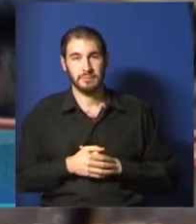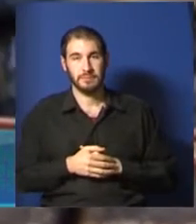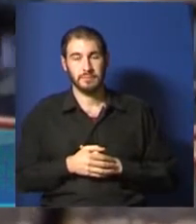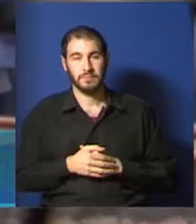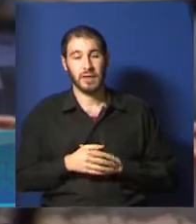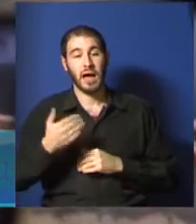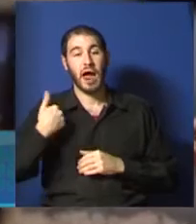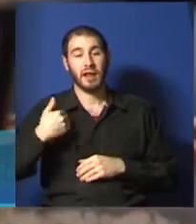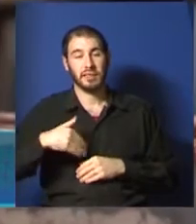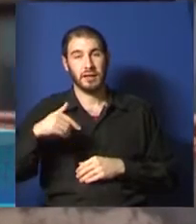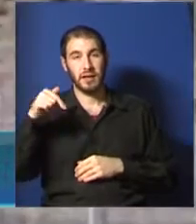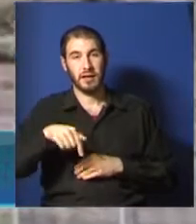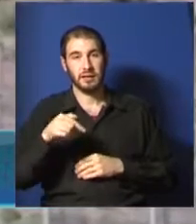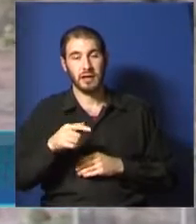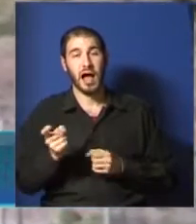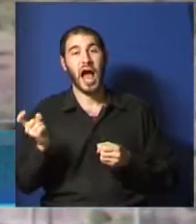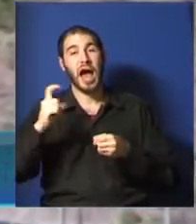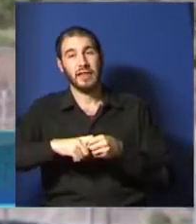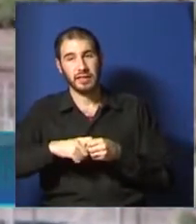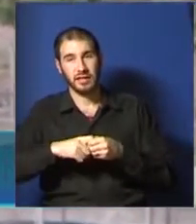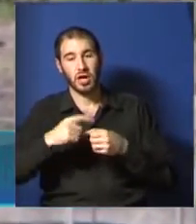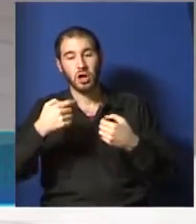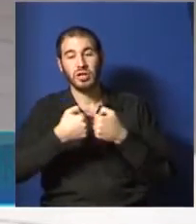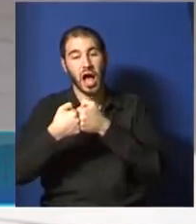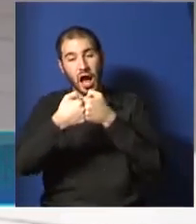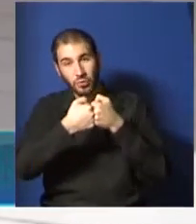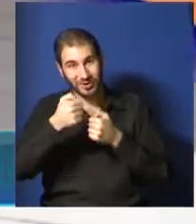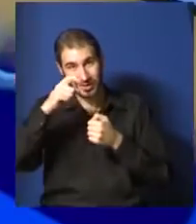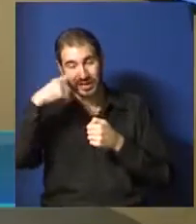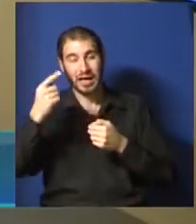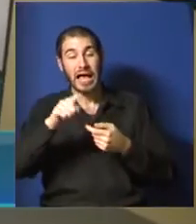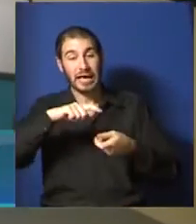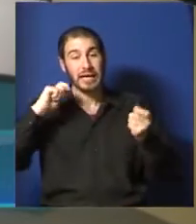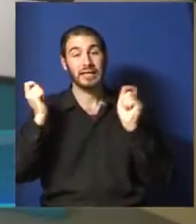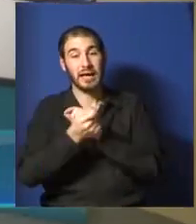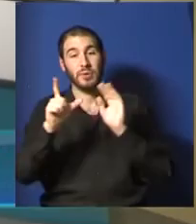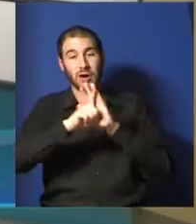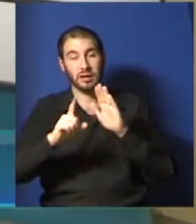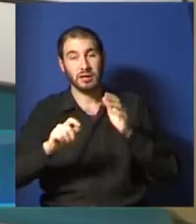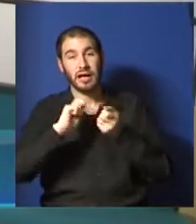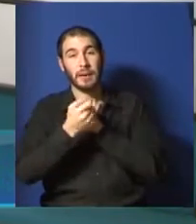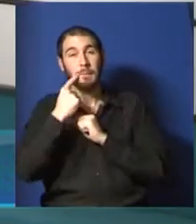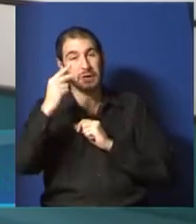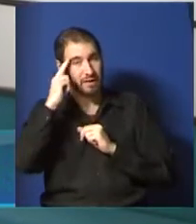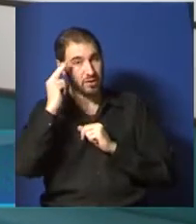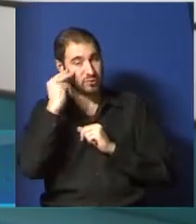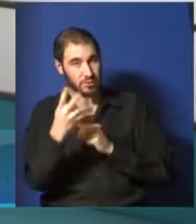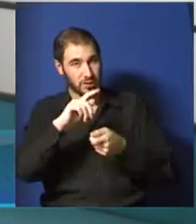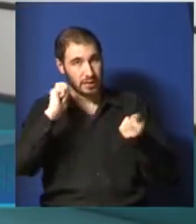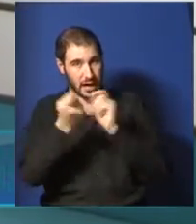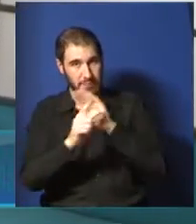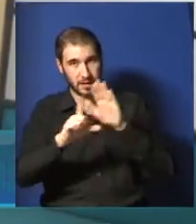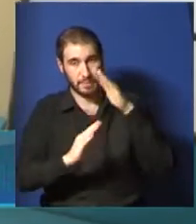la Argentina, ¿no es cierto?, adhiere a una serie de convenciones y gracias a la reforma constitucional del año 94, donde